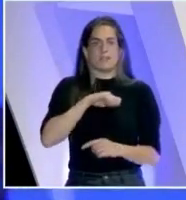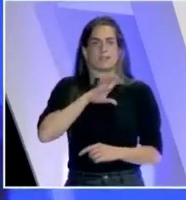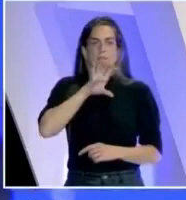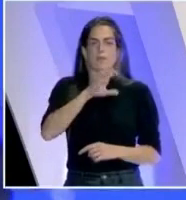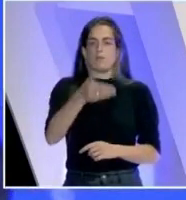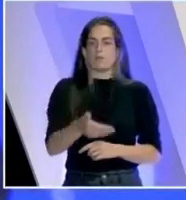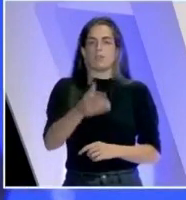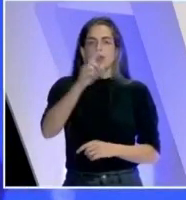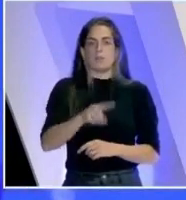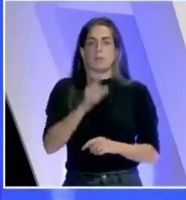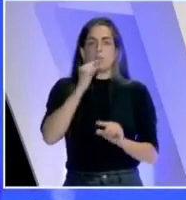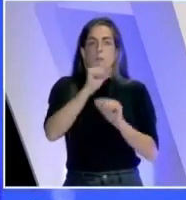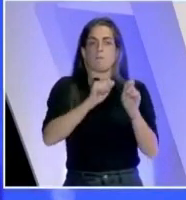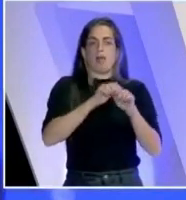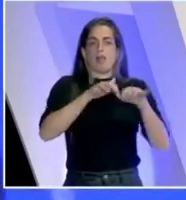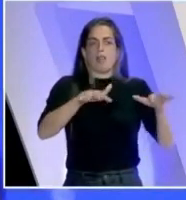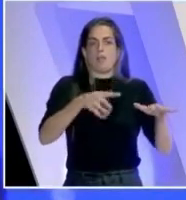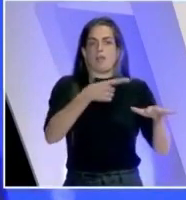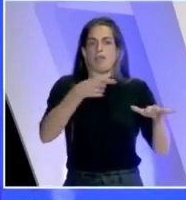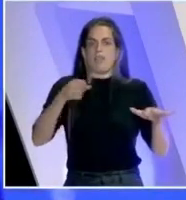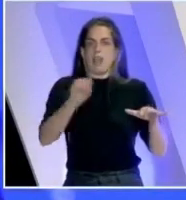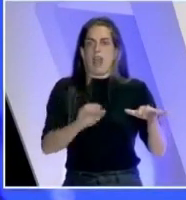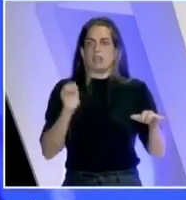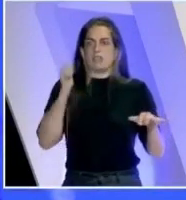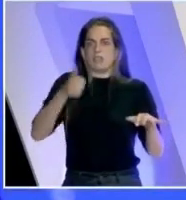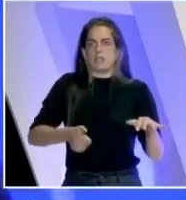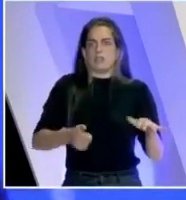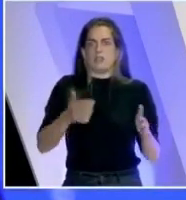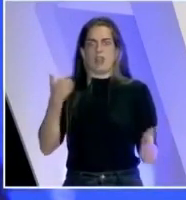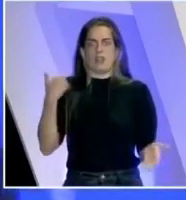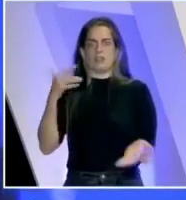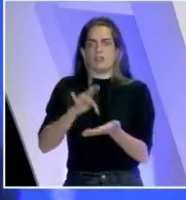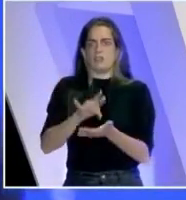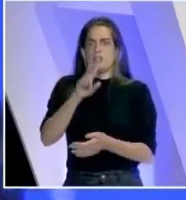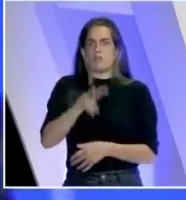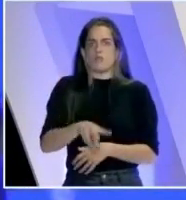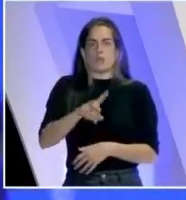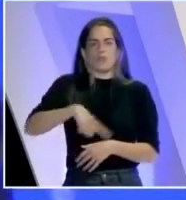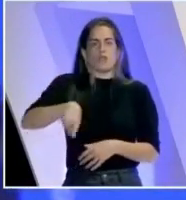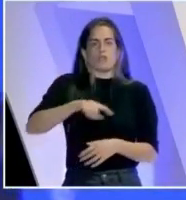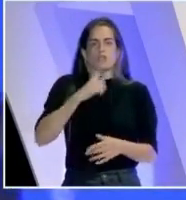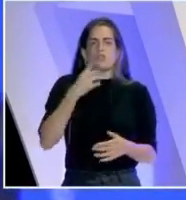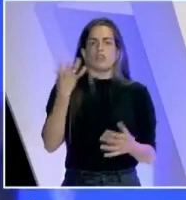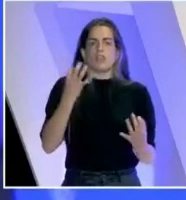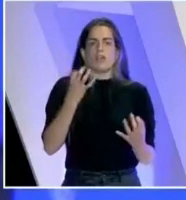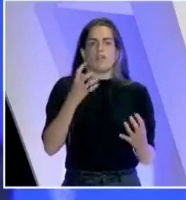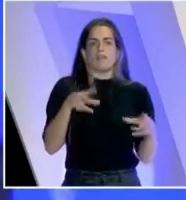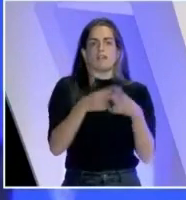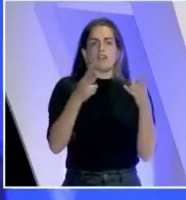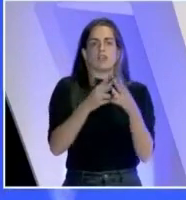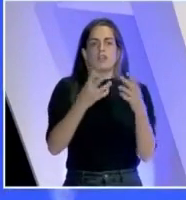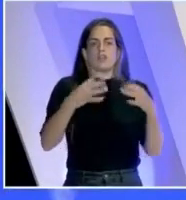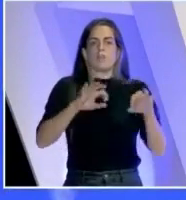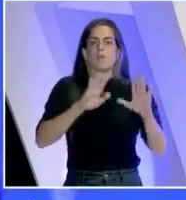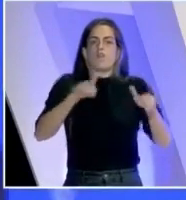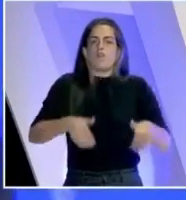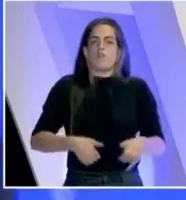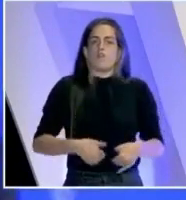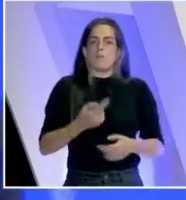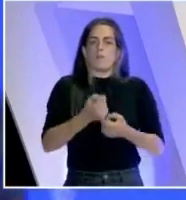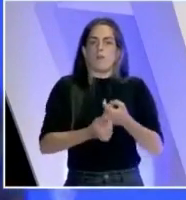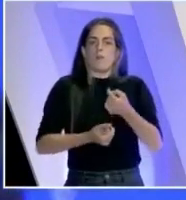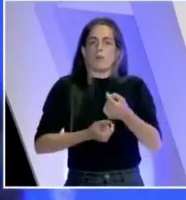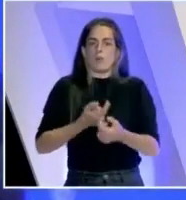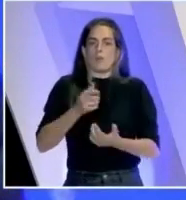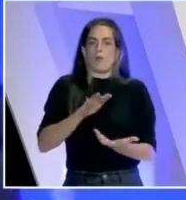la mayor pandemia de los últimos 100 años. La mejor política económica, lógicamente, es recuperar progresivamente nuestra normalidad. Vamos récord tras